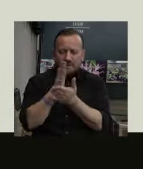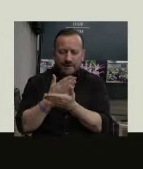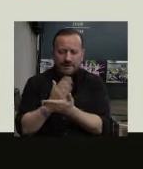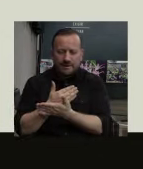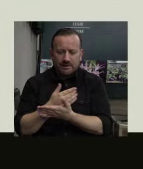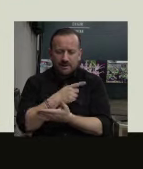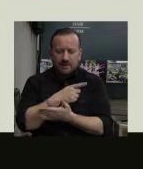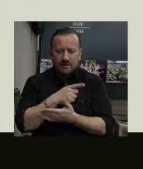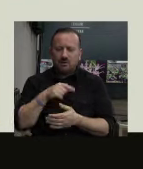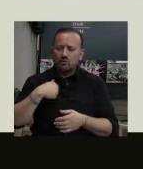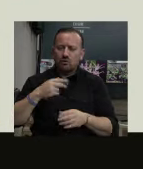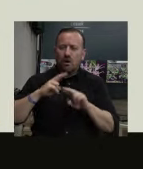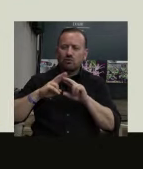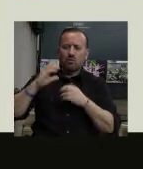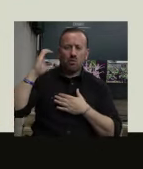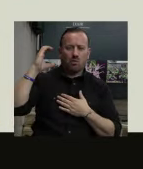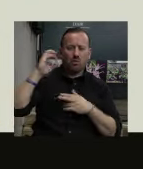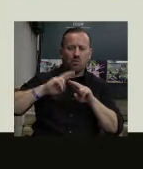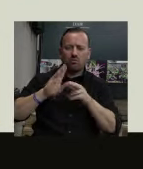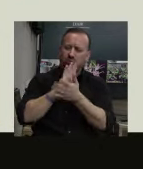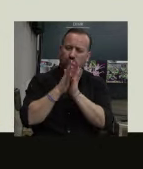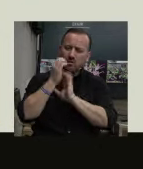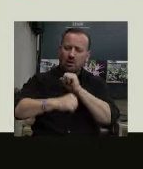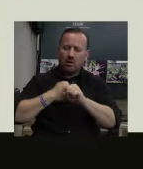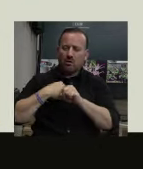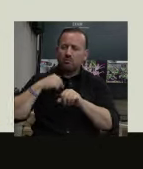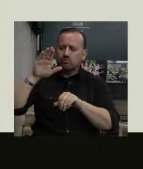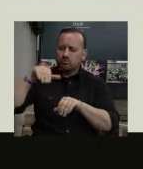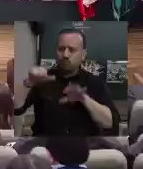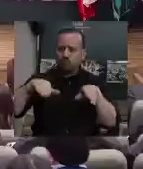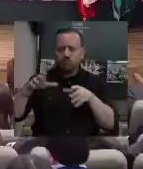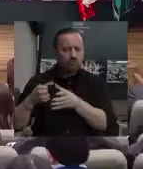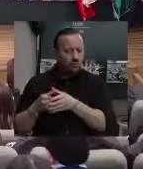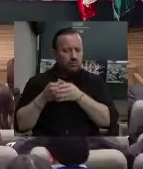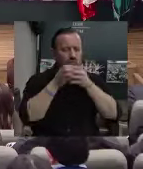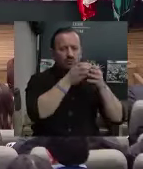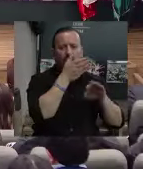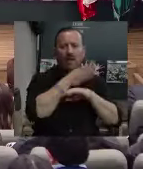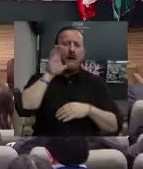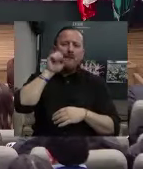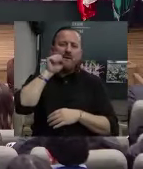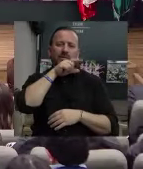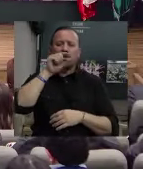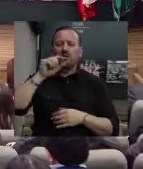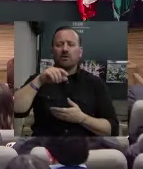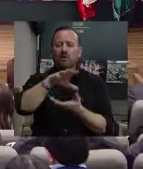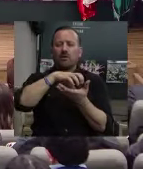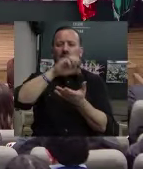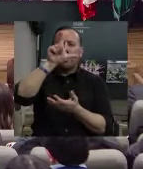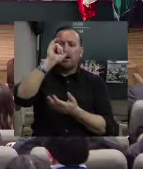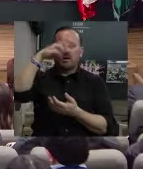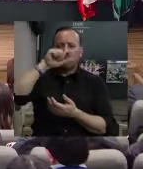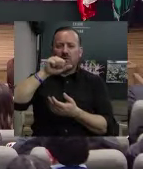en un curso que doy de cadena de valor me llevo los estudiantes a los conos de Lima nunca los conocen estos